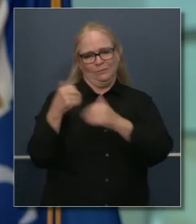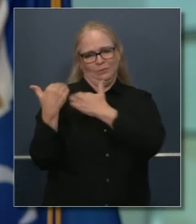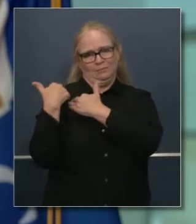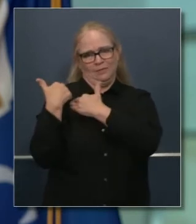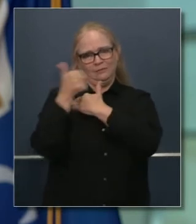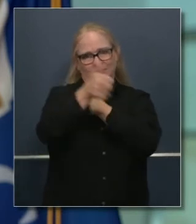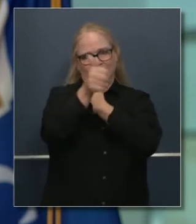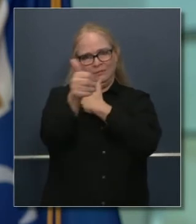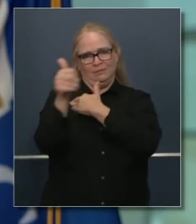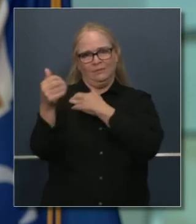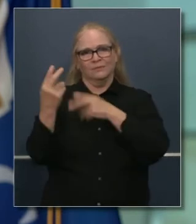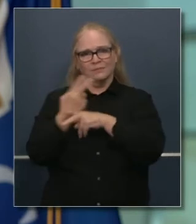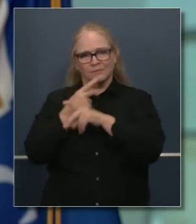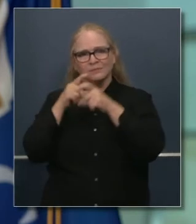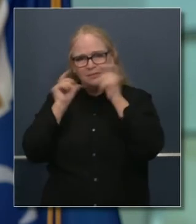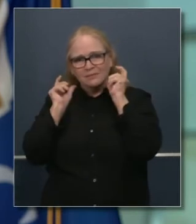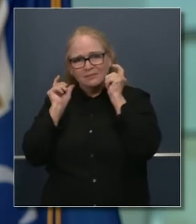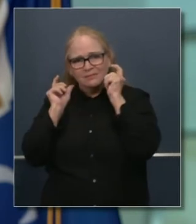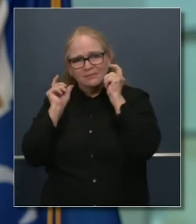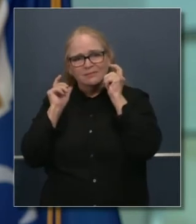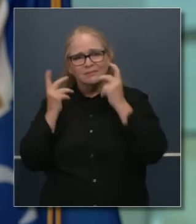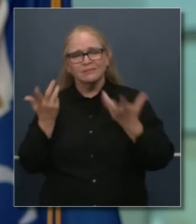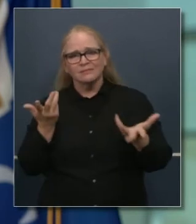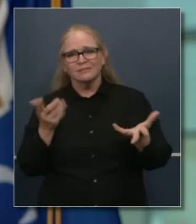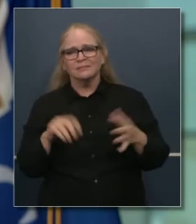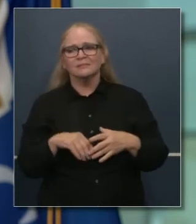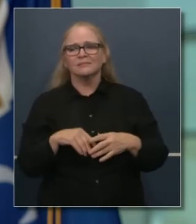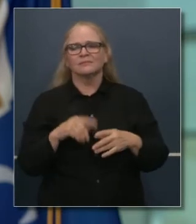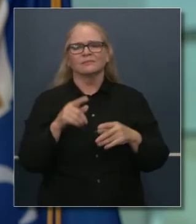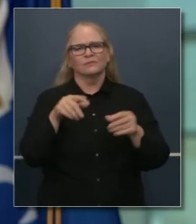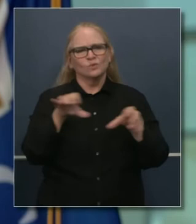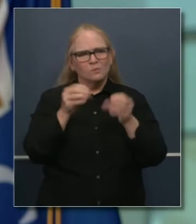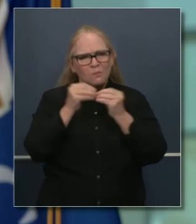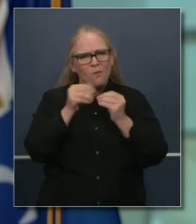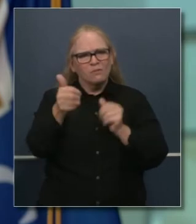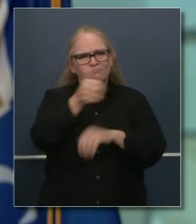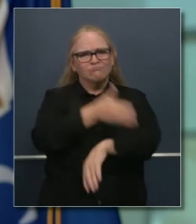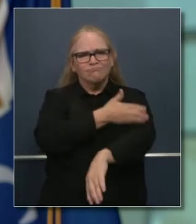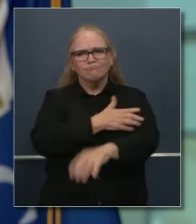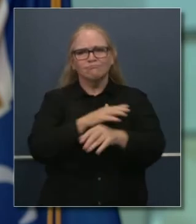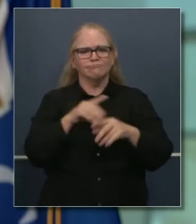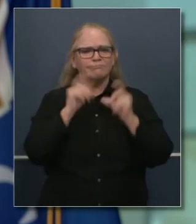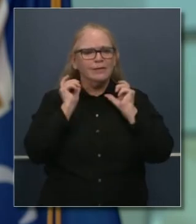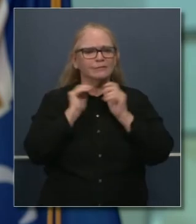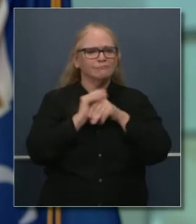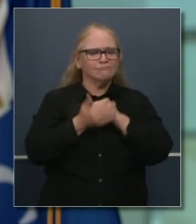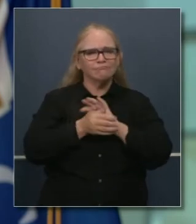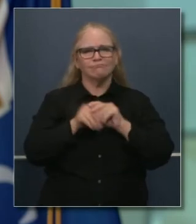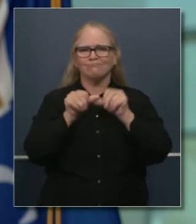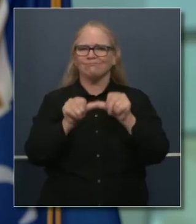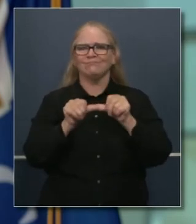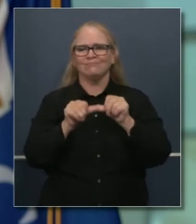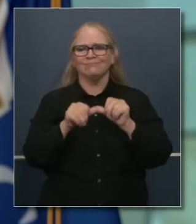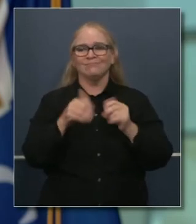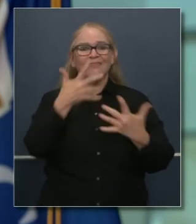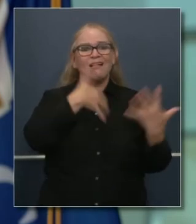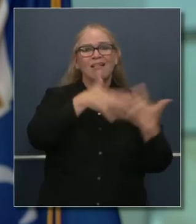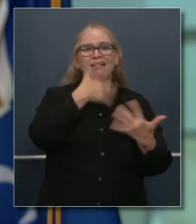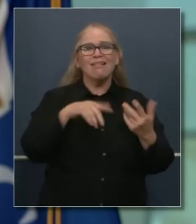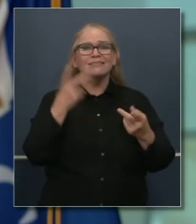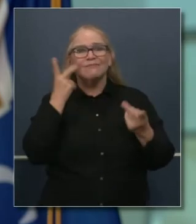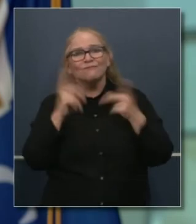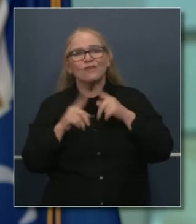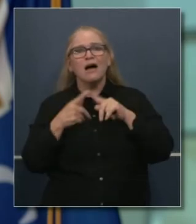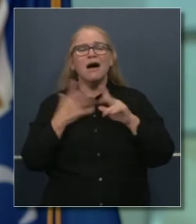la responsabilidad de hacer un poquito más usando el cubrebocas haciendo todo lo posible para reducir la